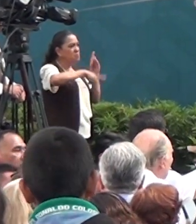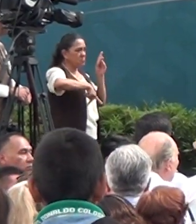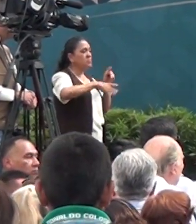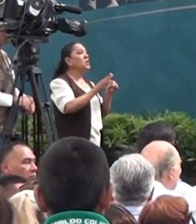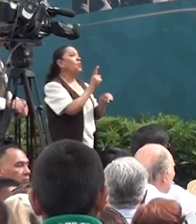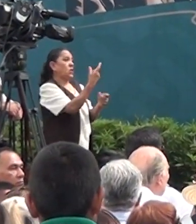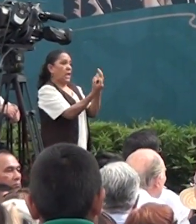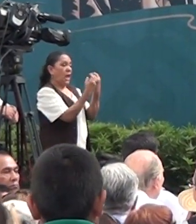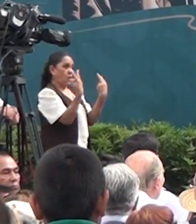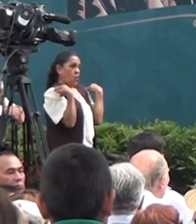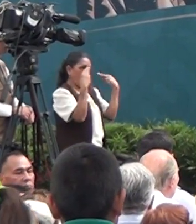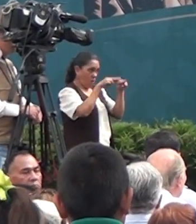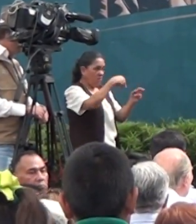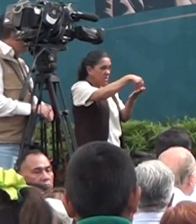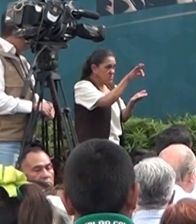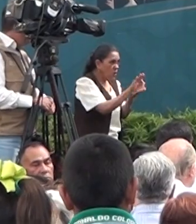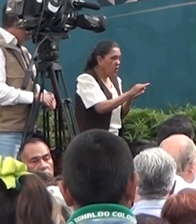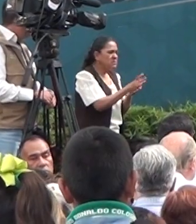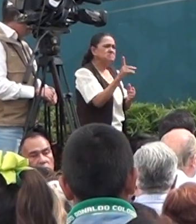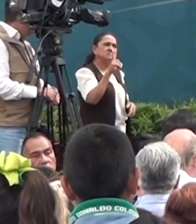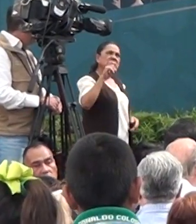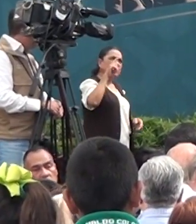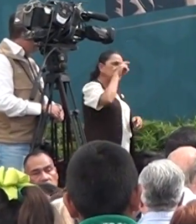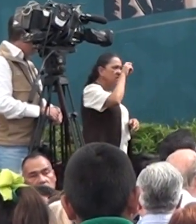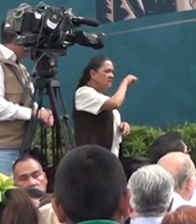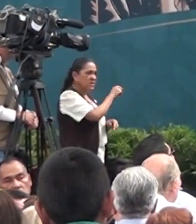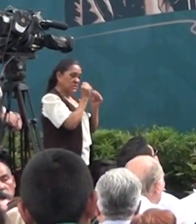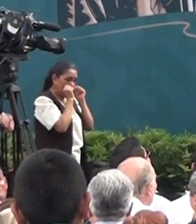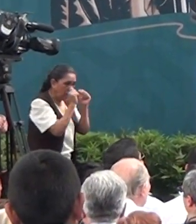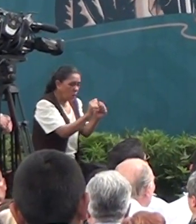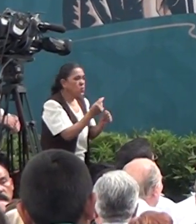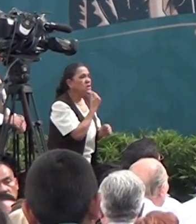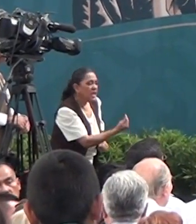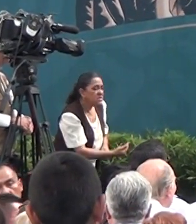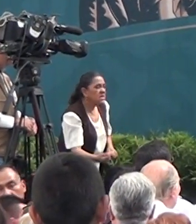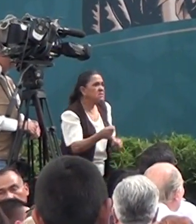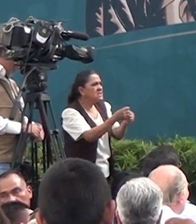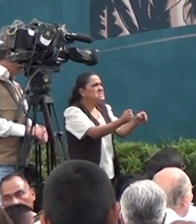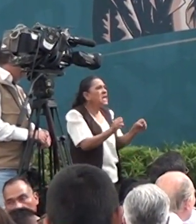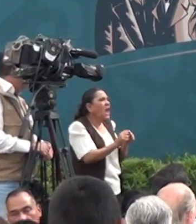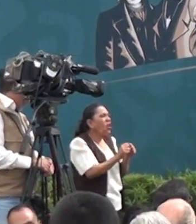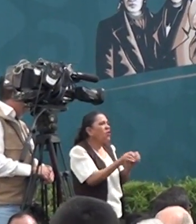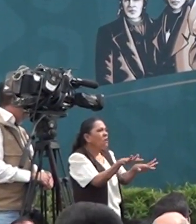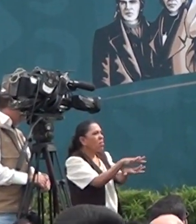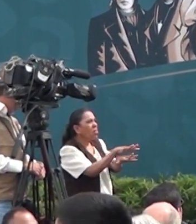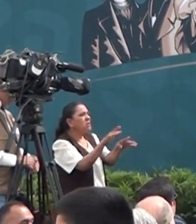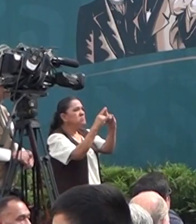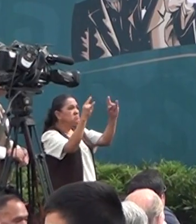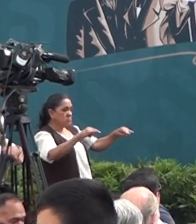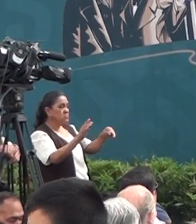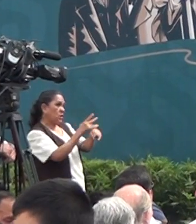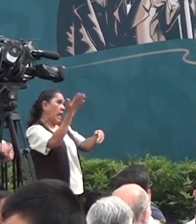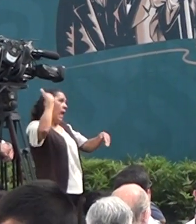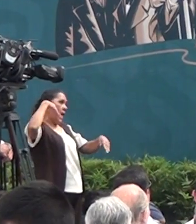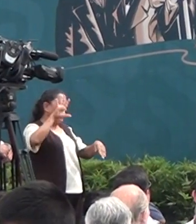heroicos profesores a duras penas aún atienden a nuestros niños en aulas improvisadas, porque donde había un templo de